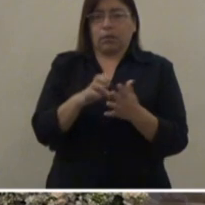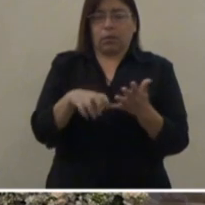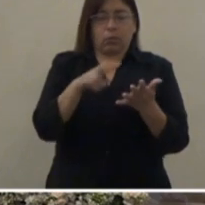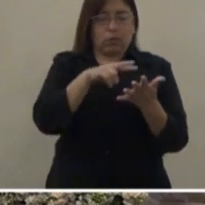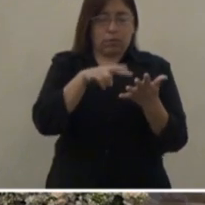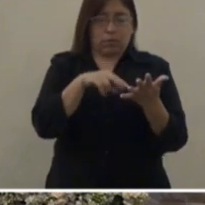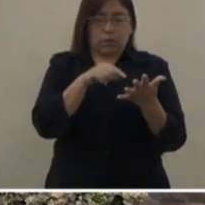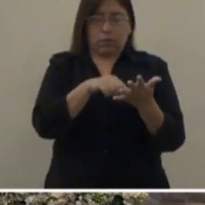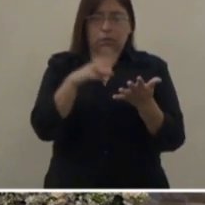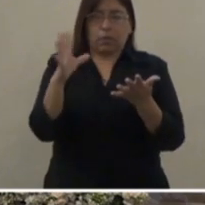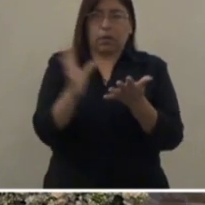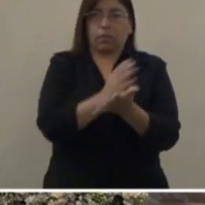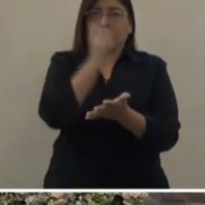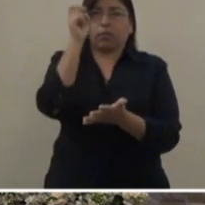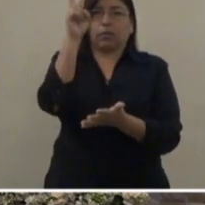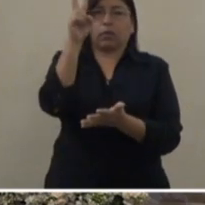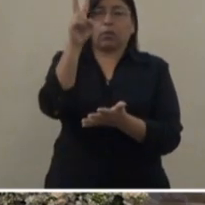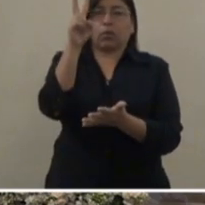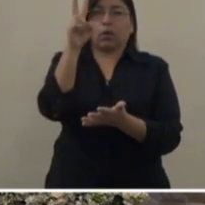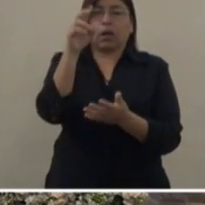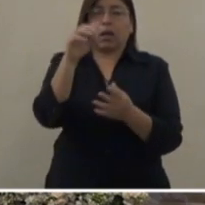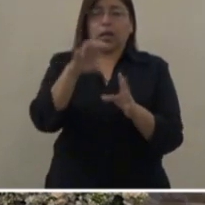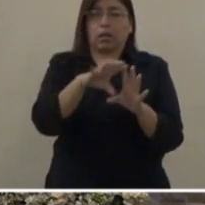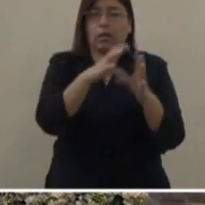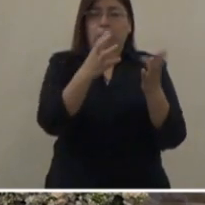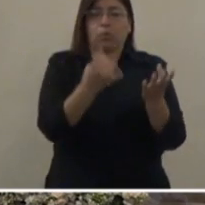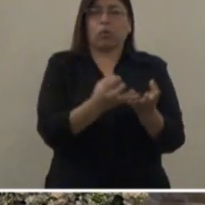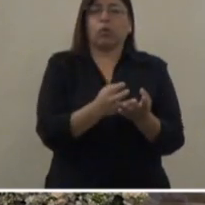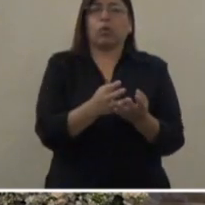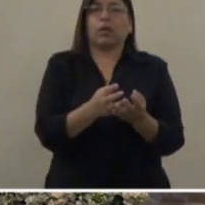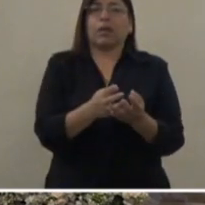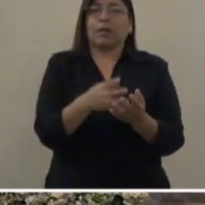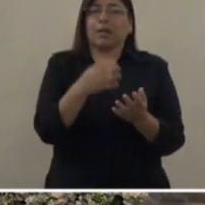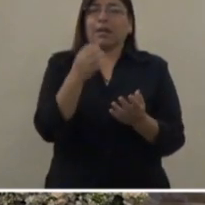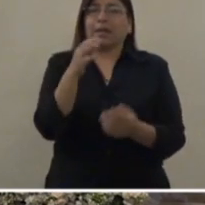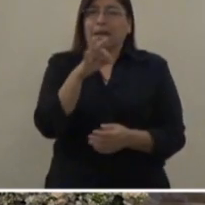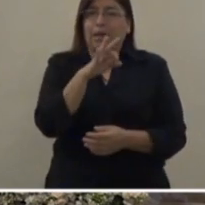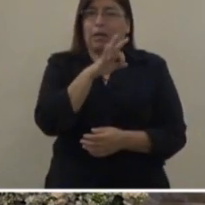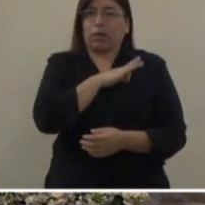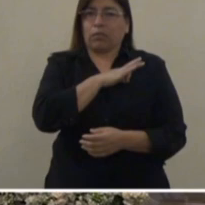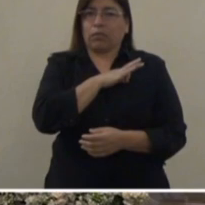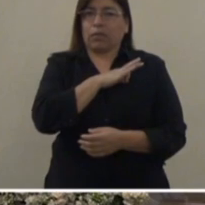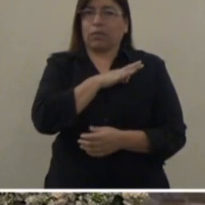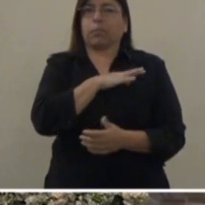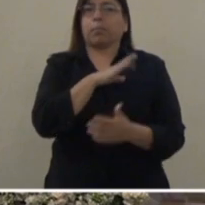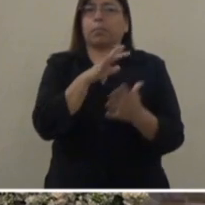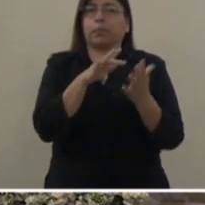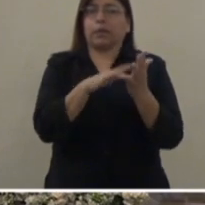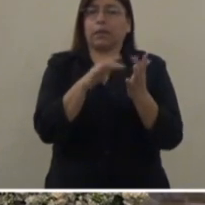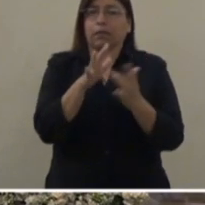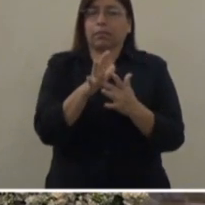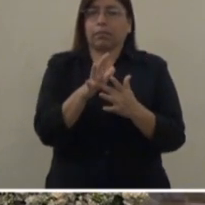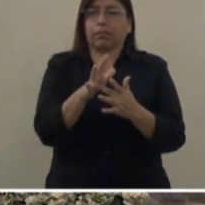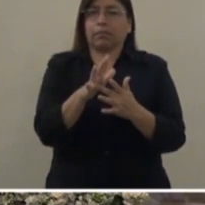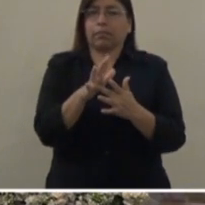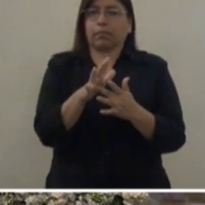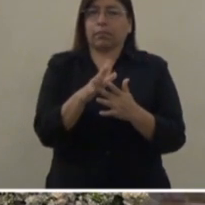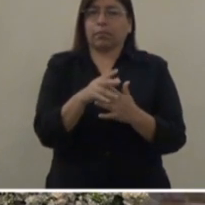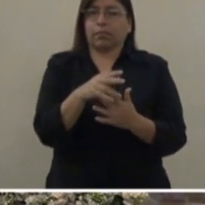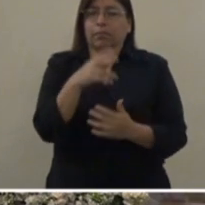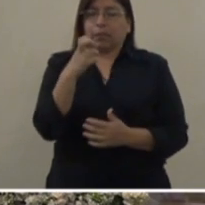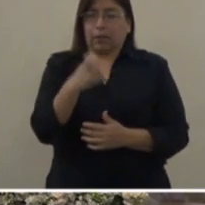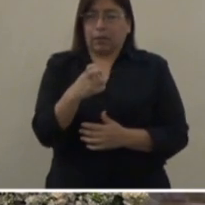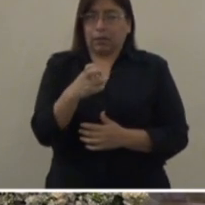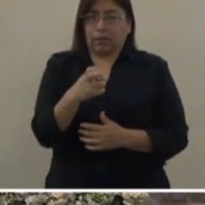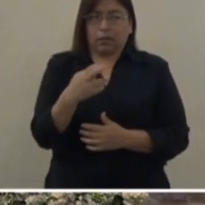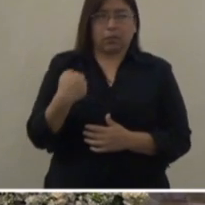el mundo es la fe en Jesucristo. Esa es la victoria,